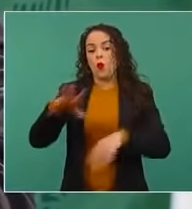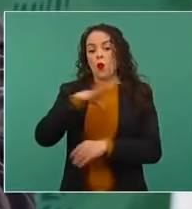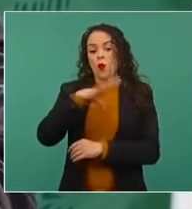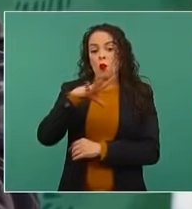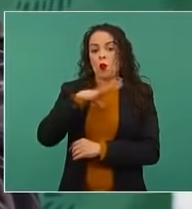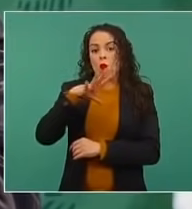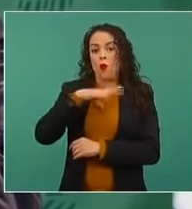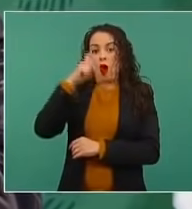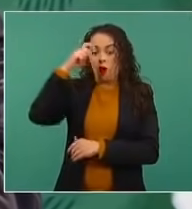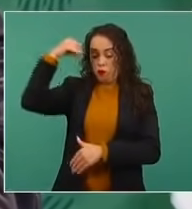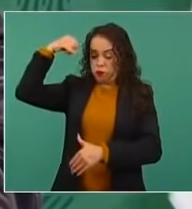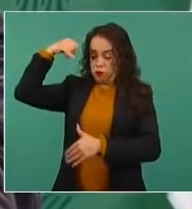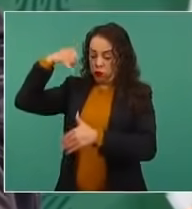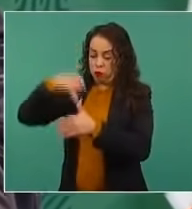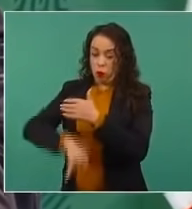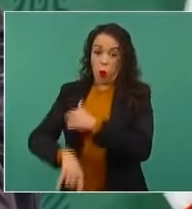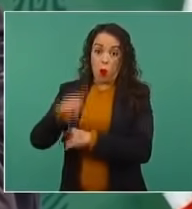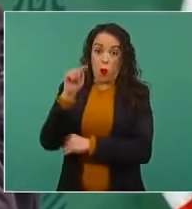aguas profundas.